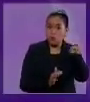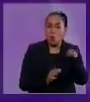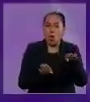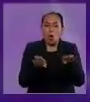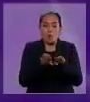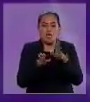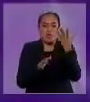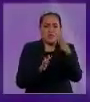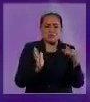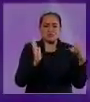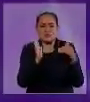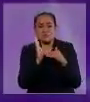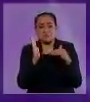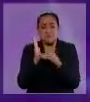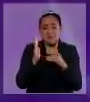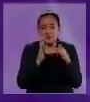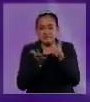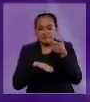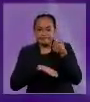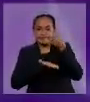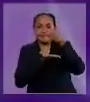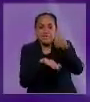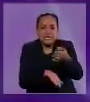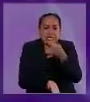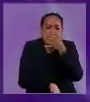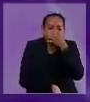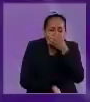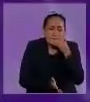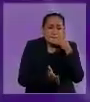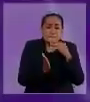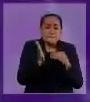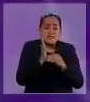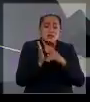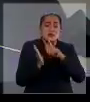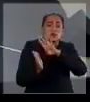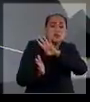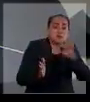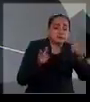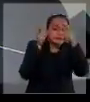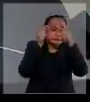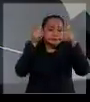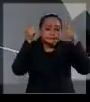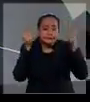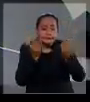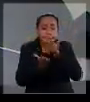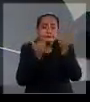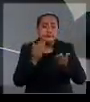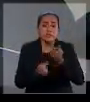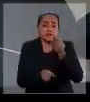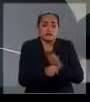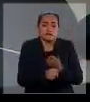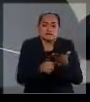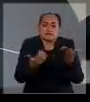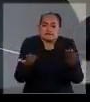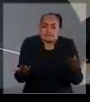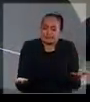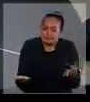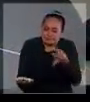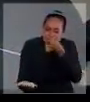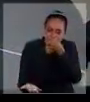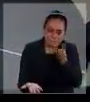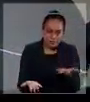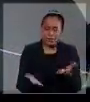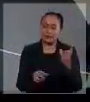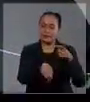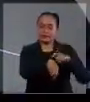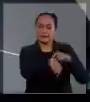pesos solo ha titulado a 1,450 estudiantes. De tiempo. Nuevo, no podemos... Tiempo, candidato Mid.